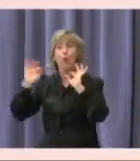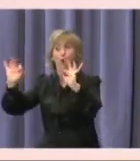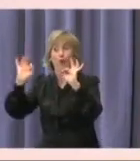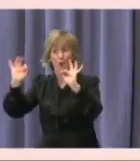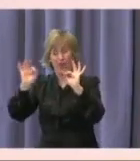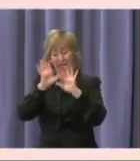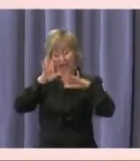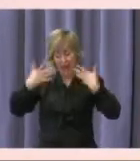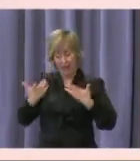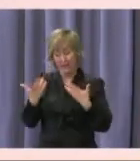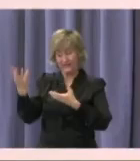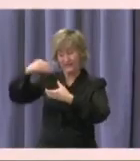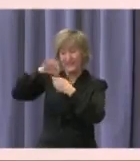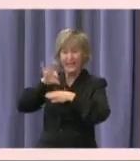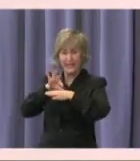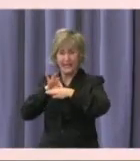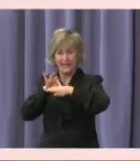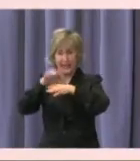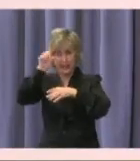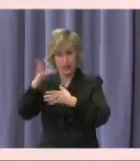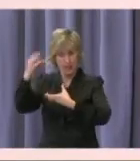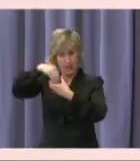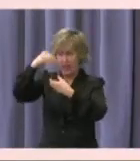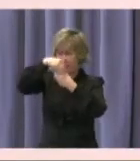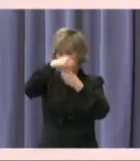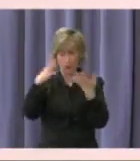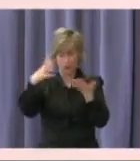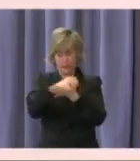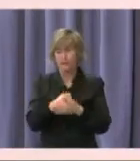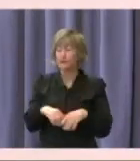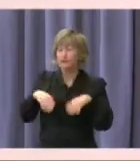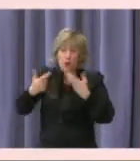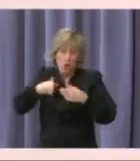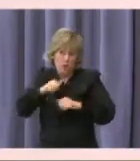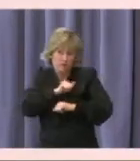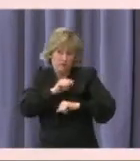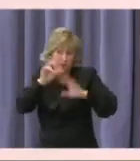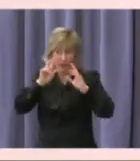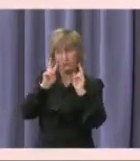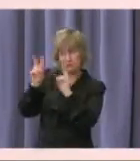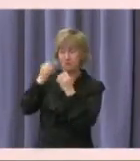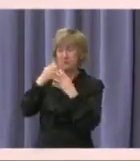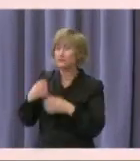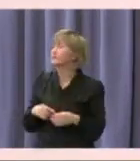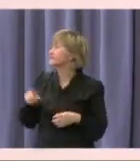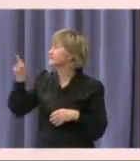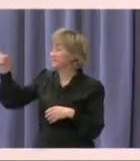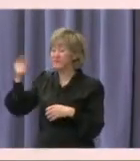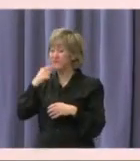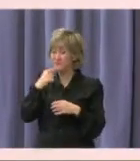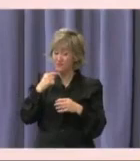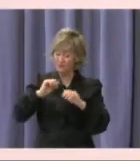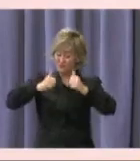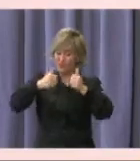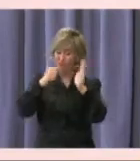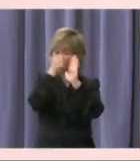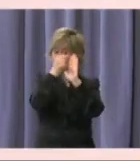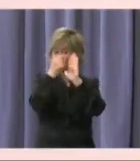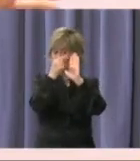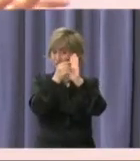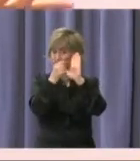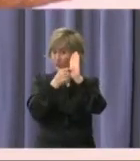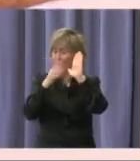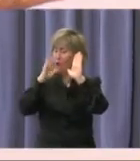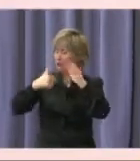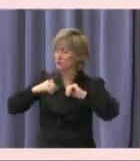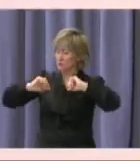meterlo en esta guía, ¿no? Y bueno, espero haberlo conseguido. Entonces, bueno, este es el índice que yo voy a seguir. Obviamente, voy a